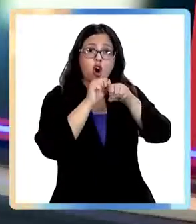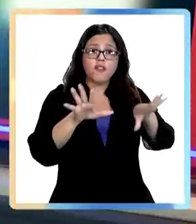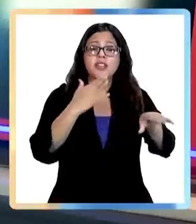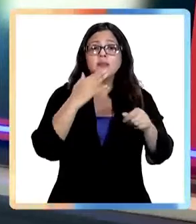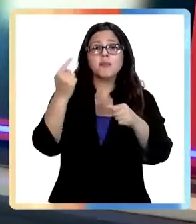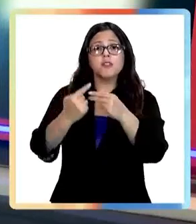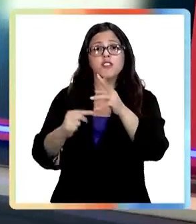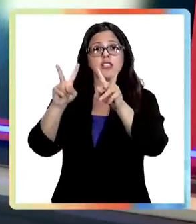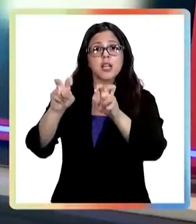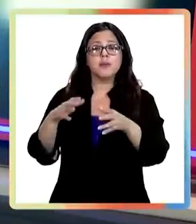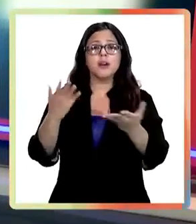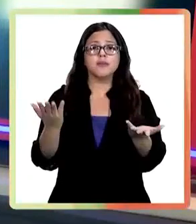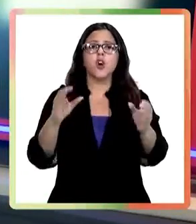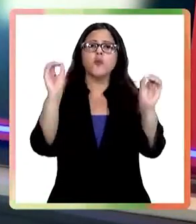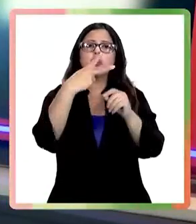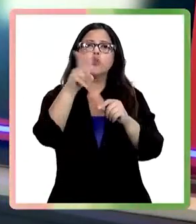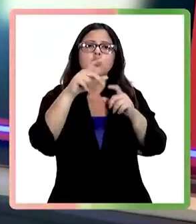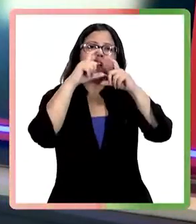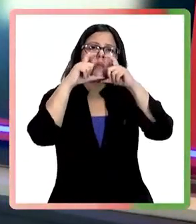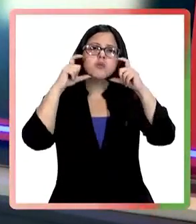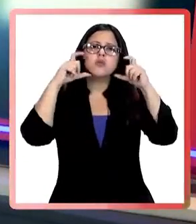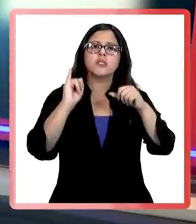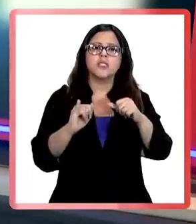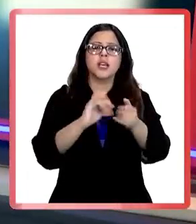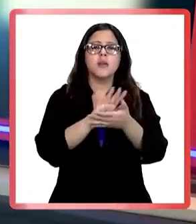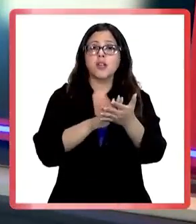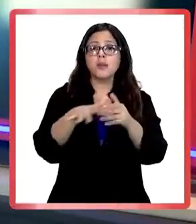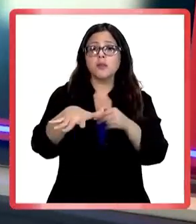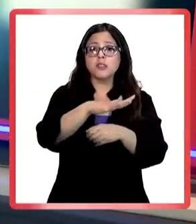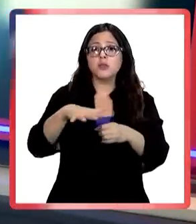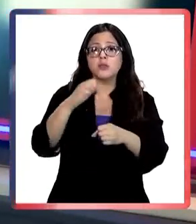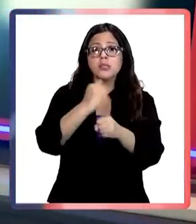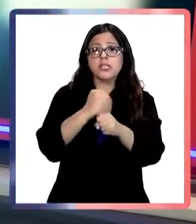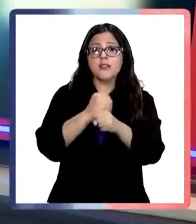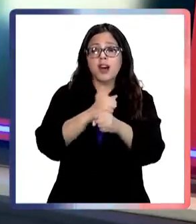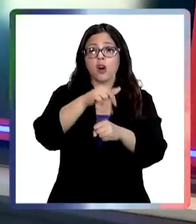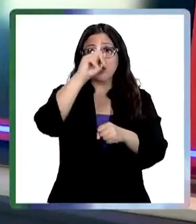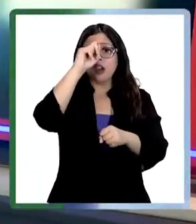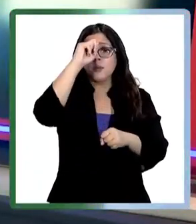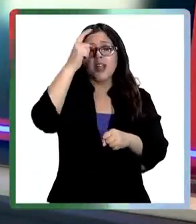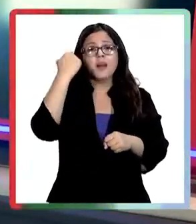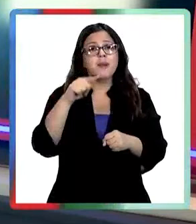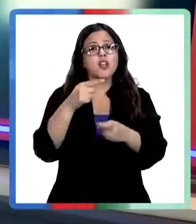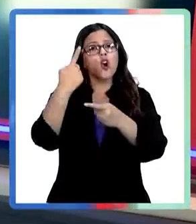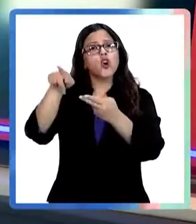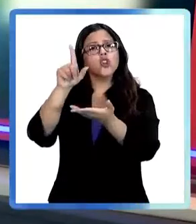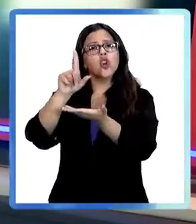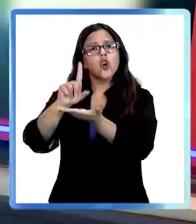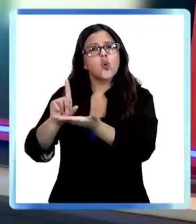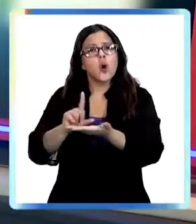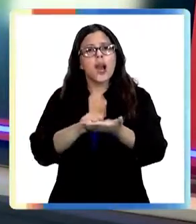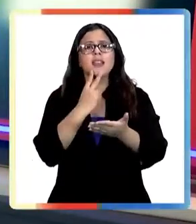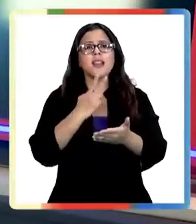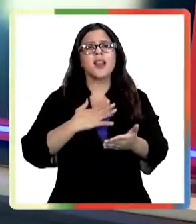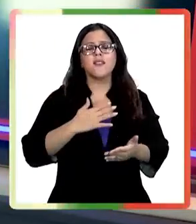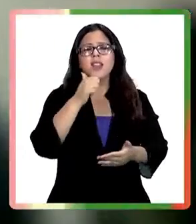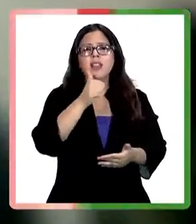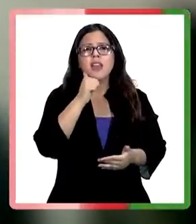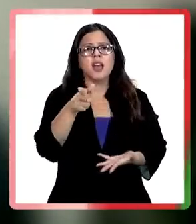qué circunstancia usted sí o sí usa mascarilla? Bueno, en su ambiente de trabajo, desde luego, en el hospital, pero ¿en qué otros momentos de su vida